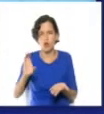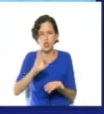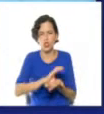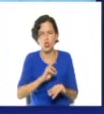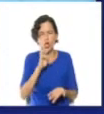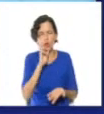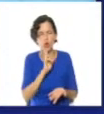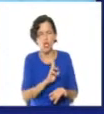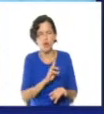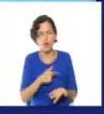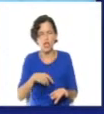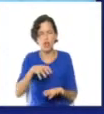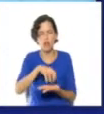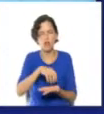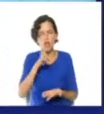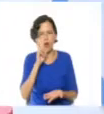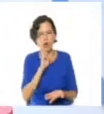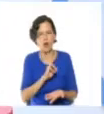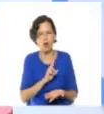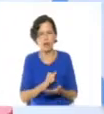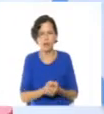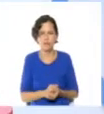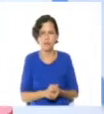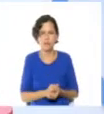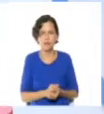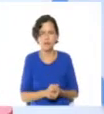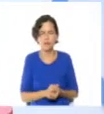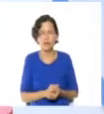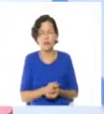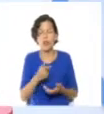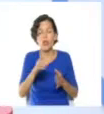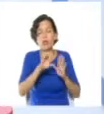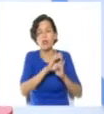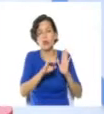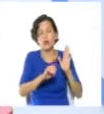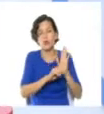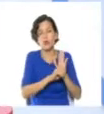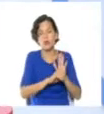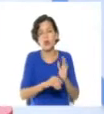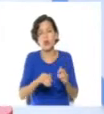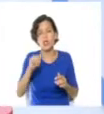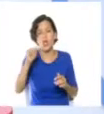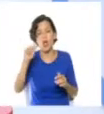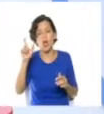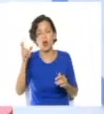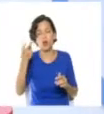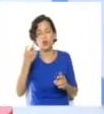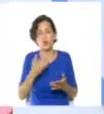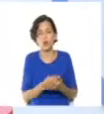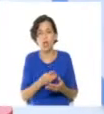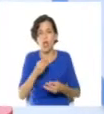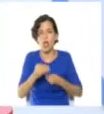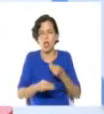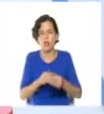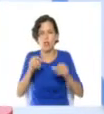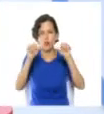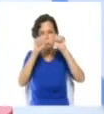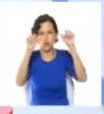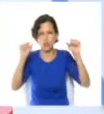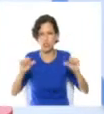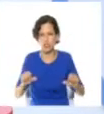Bolívar en el estado Bolívar. En este sentido, esta Constitución de Angostura adopta un